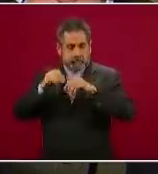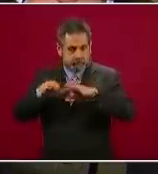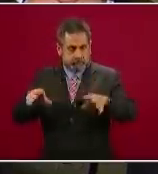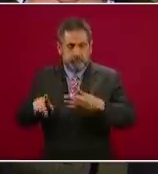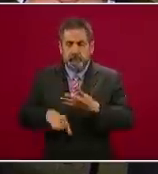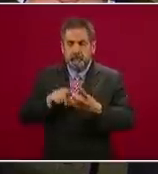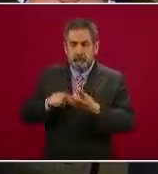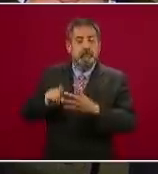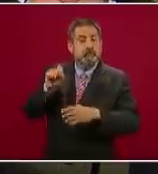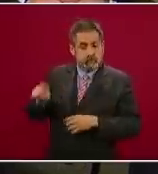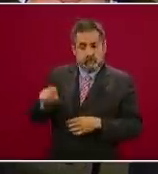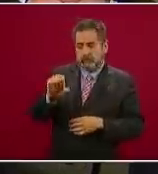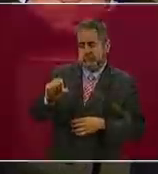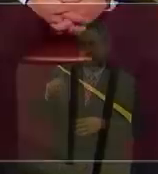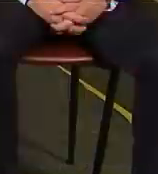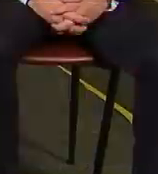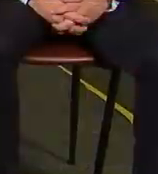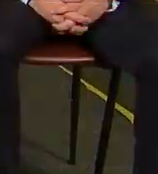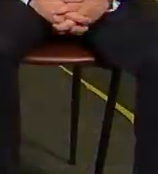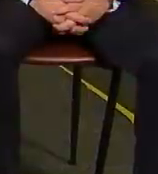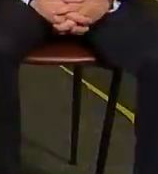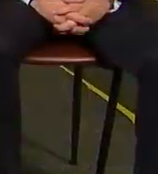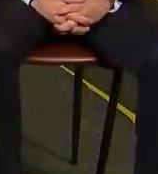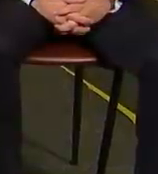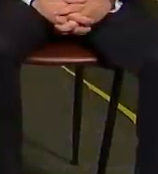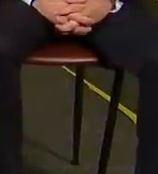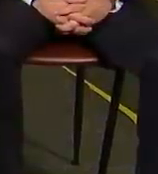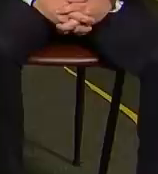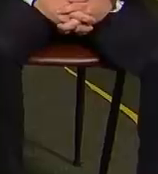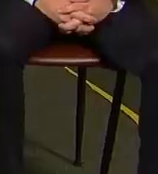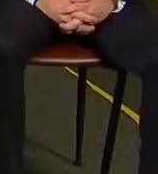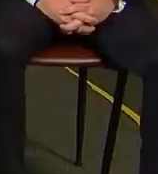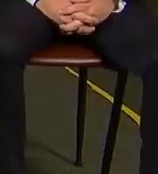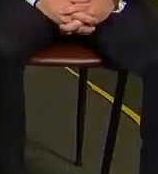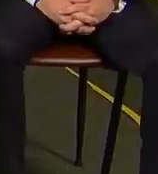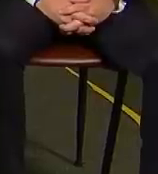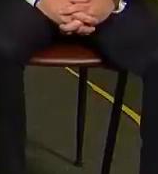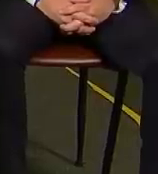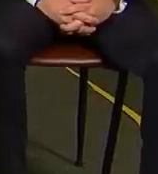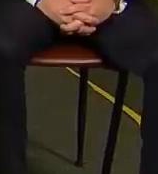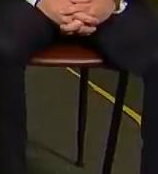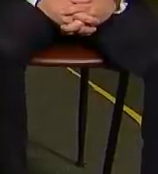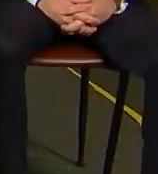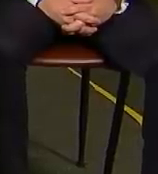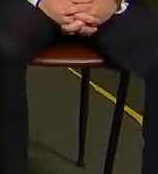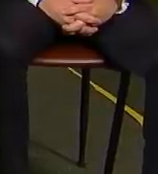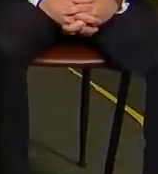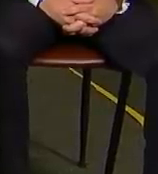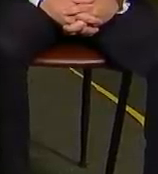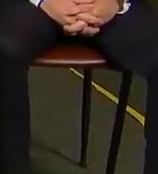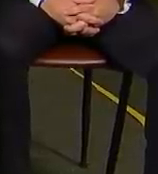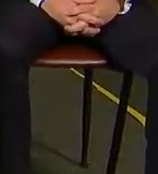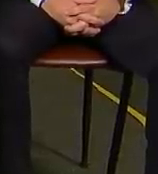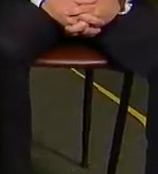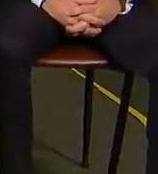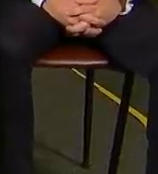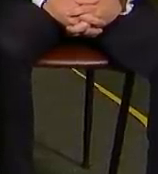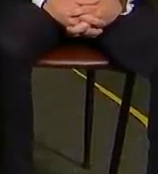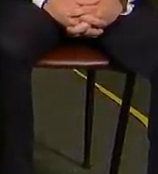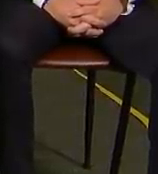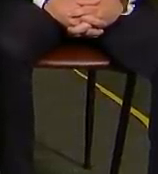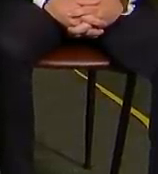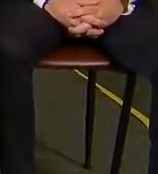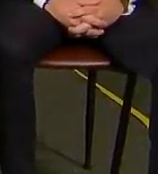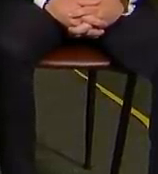también epidemiólogo. Está el doctor José Luis Salomía Segarra, quien es el director general de epidemiología, es el